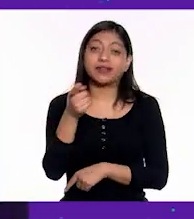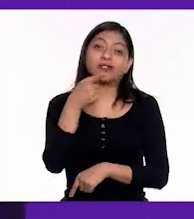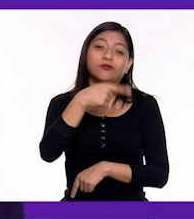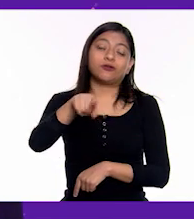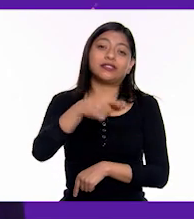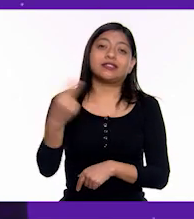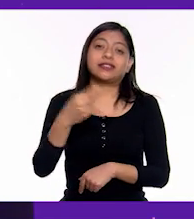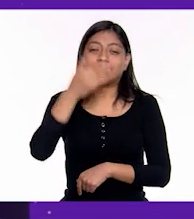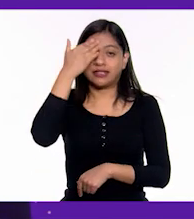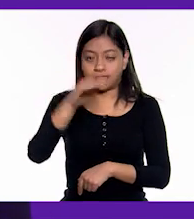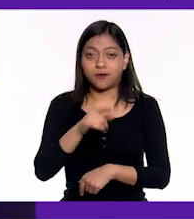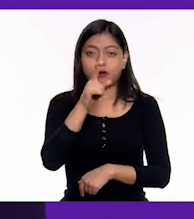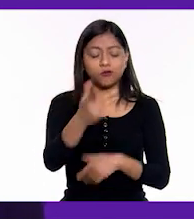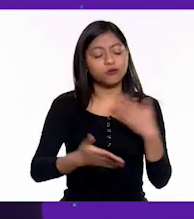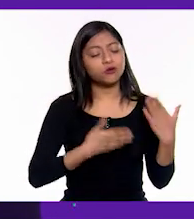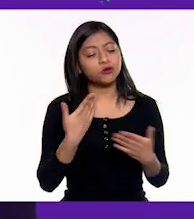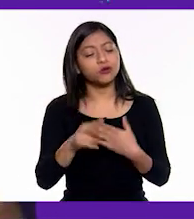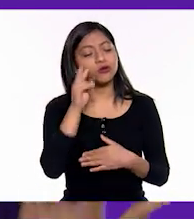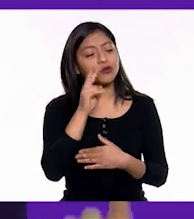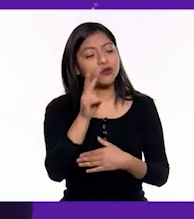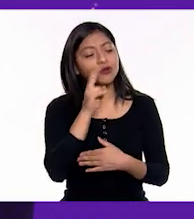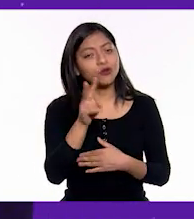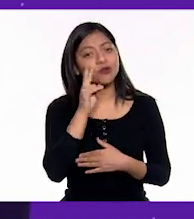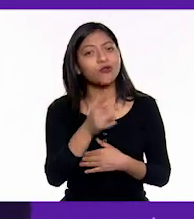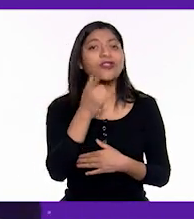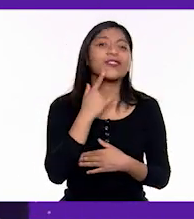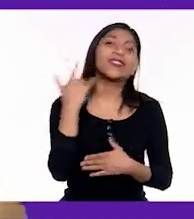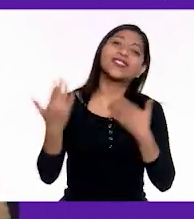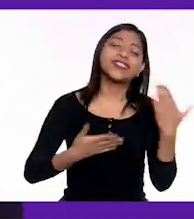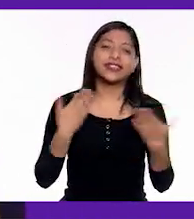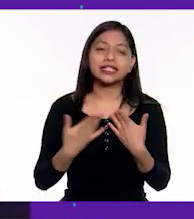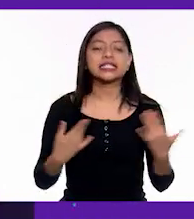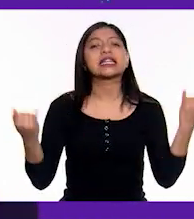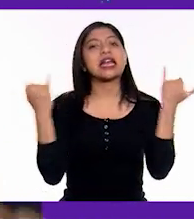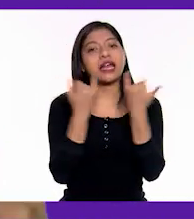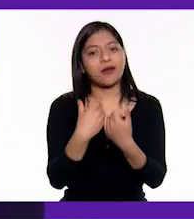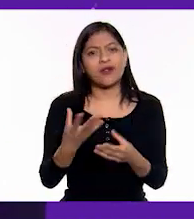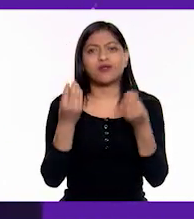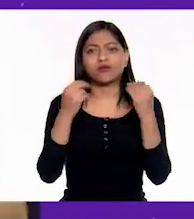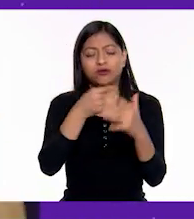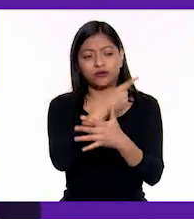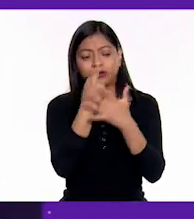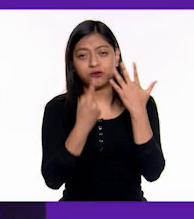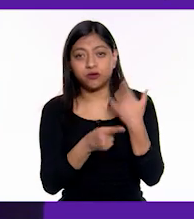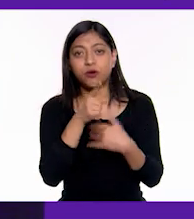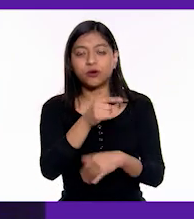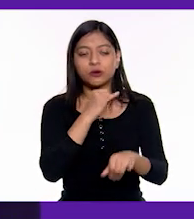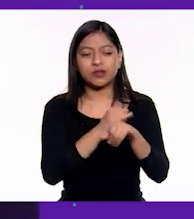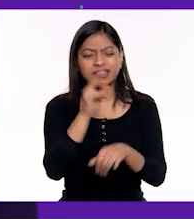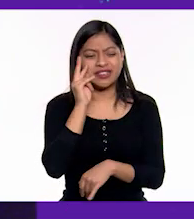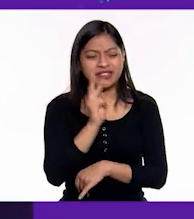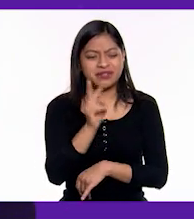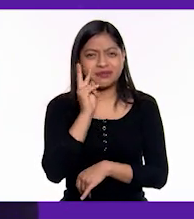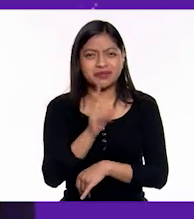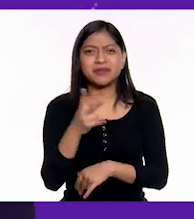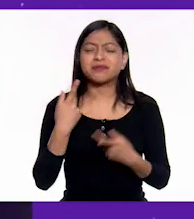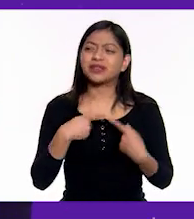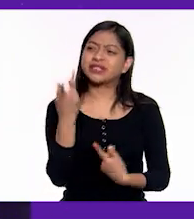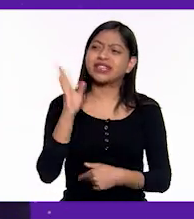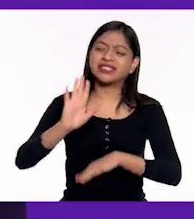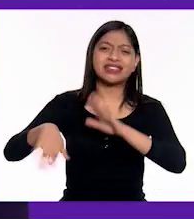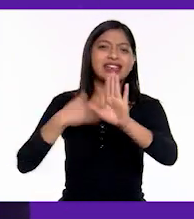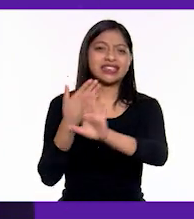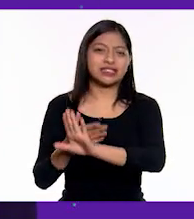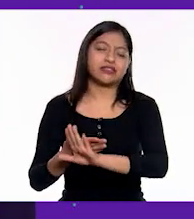que así como existen contenidos entretenidos y divertidos, también hay muchos otros que atentan contra la identidad y